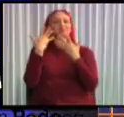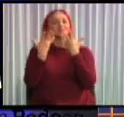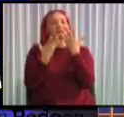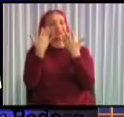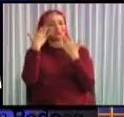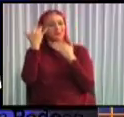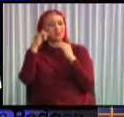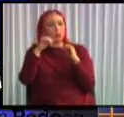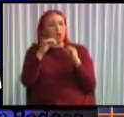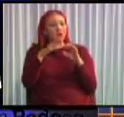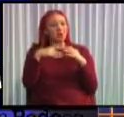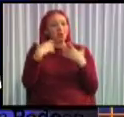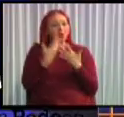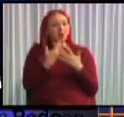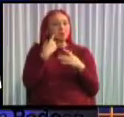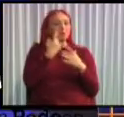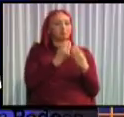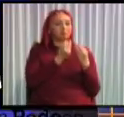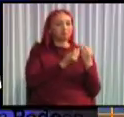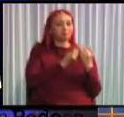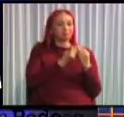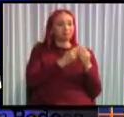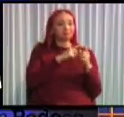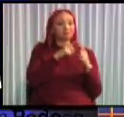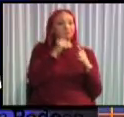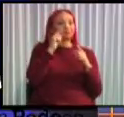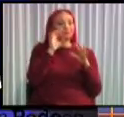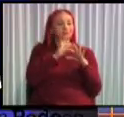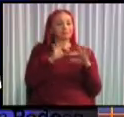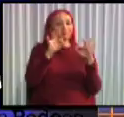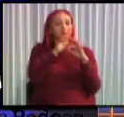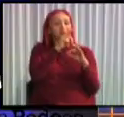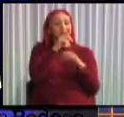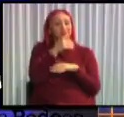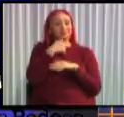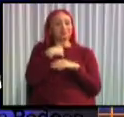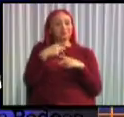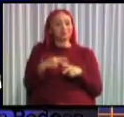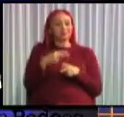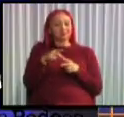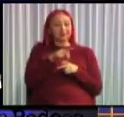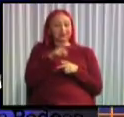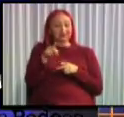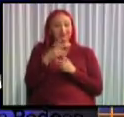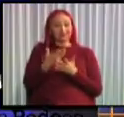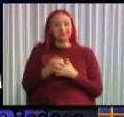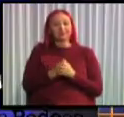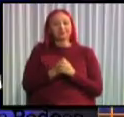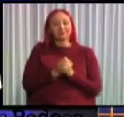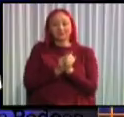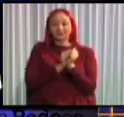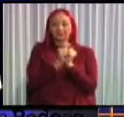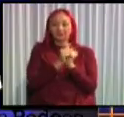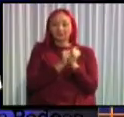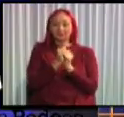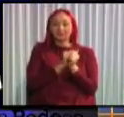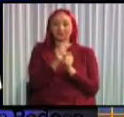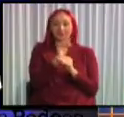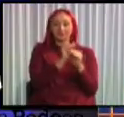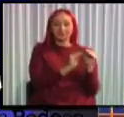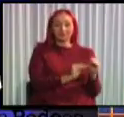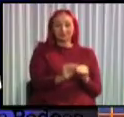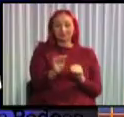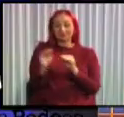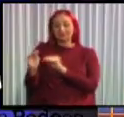que jugaban, cómo la pasaban y la importancia que tiene en la vida de ellos el deporte, el